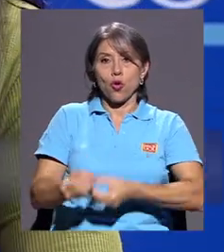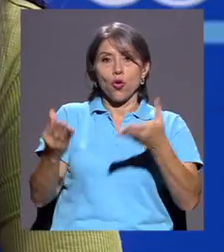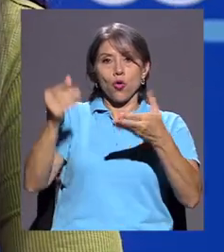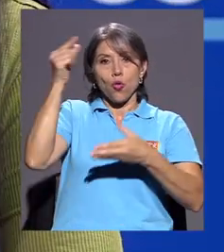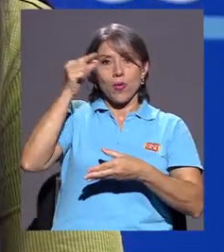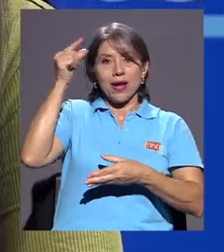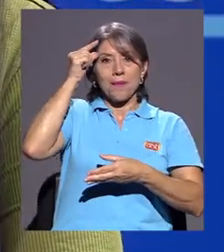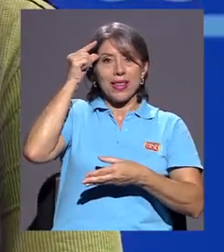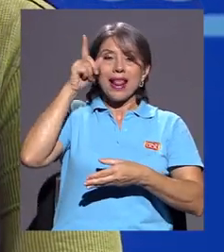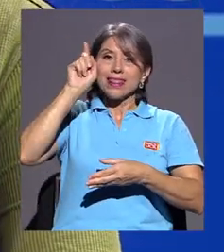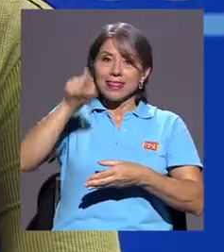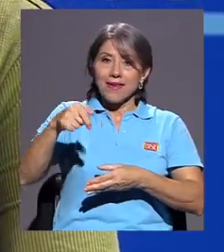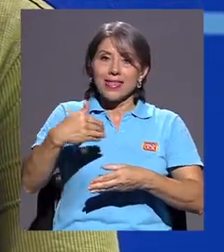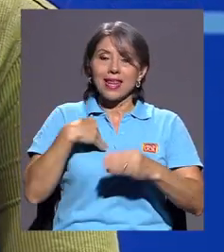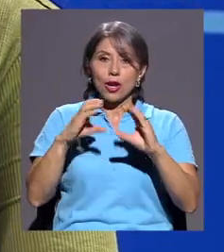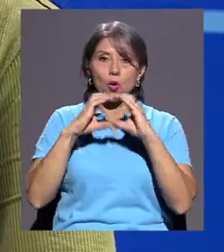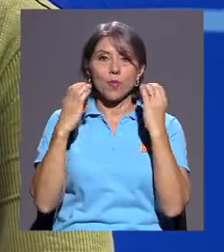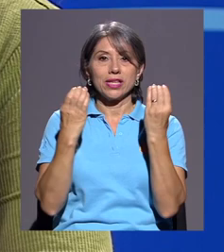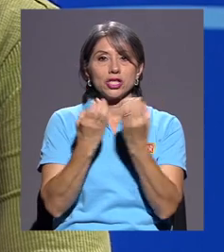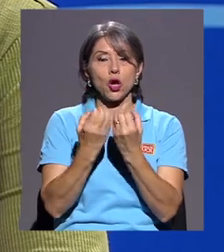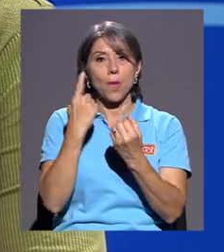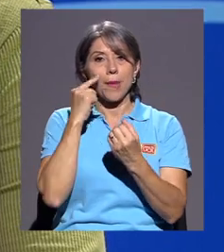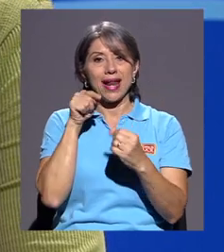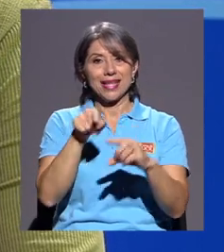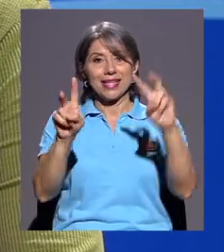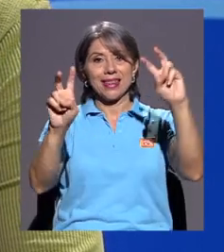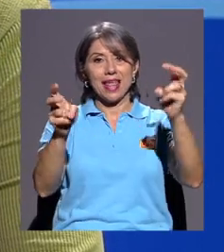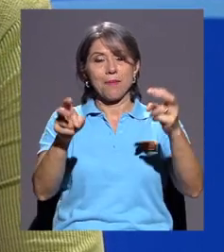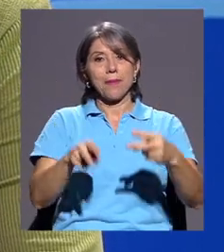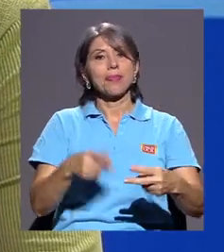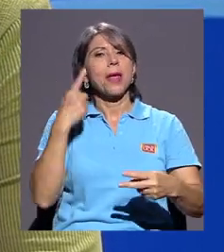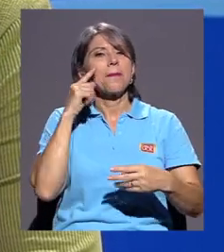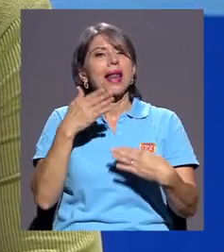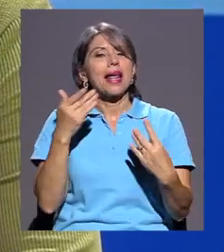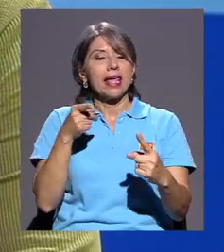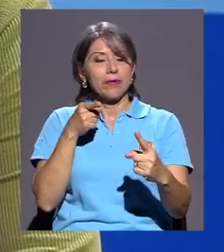gubernamental con respecto a este tema, para dos cosas fundamentales.